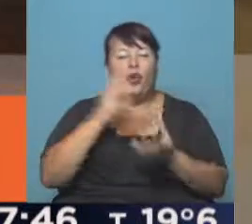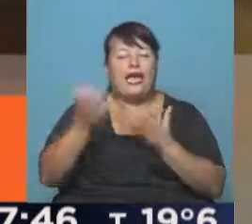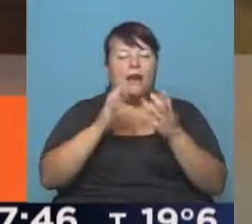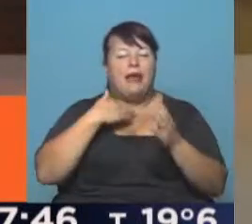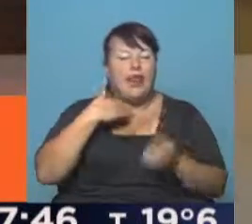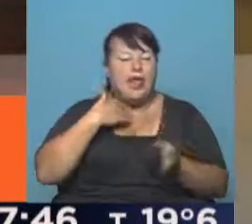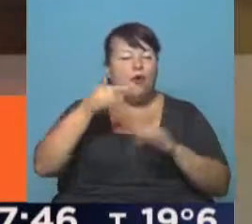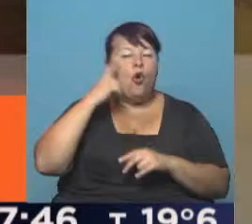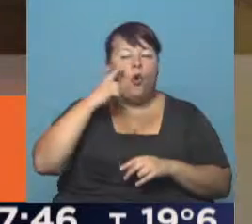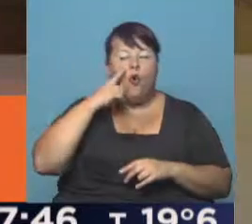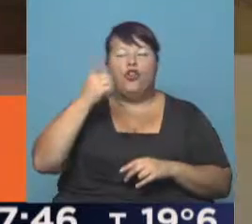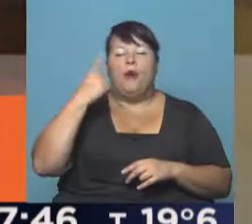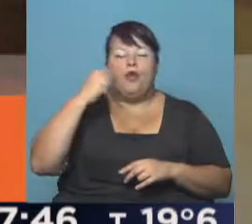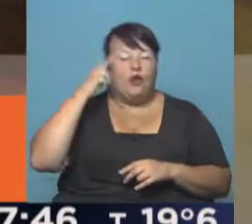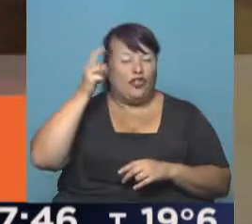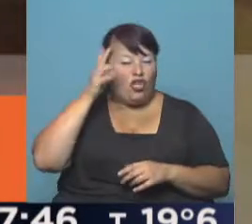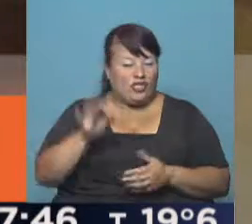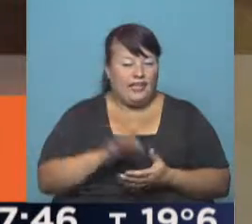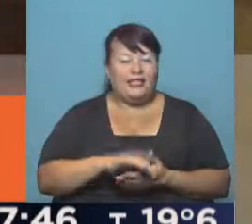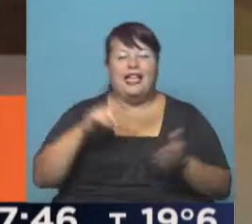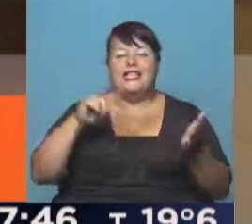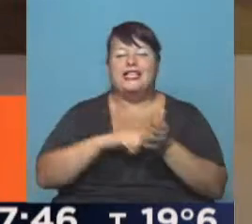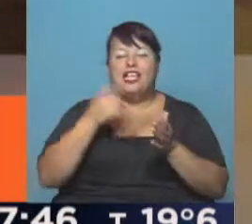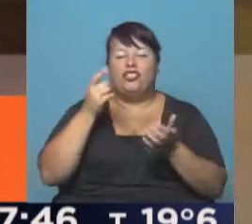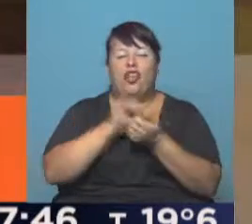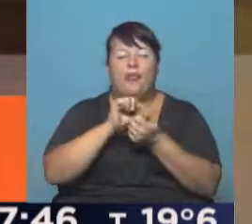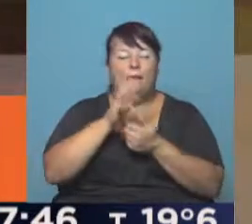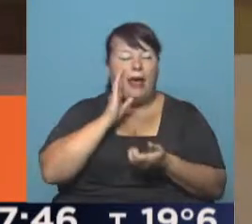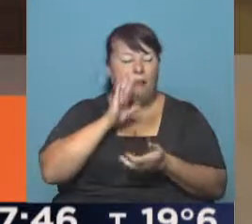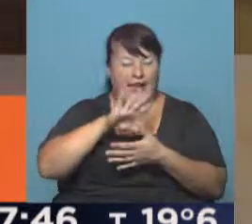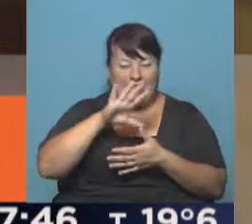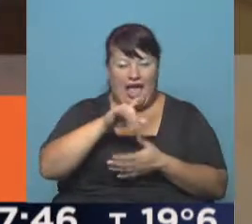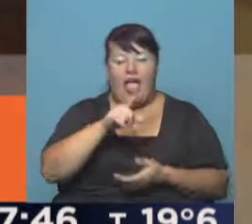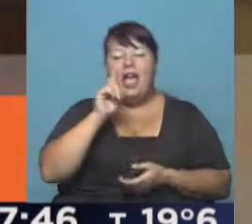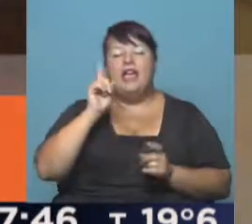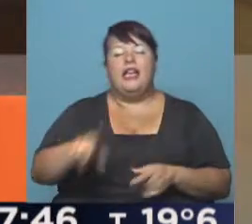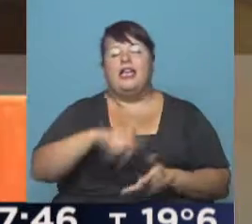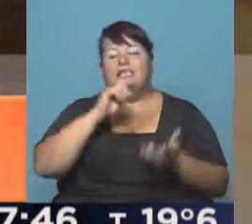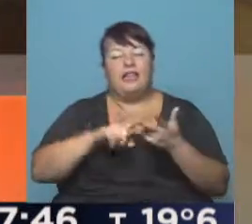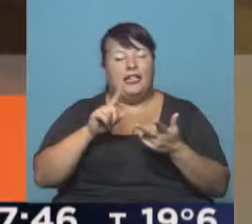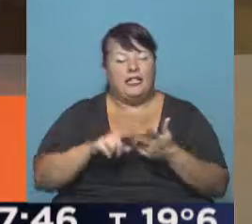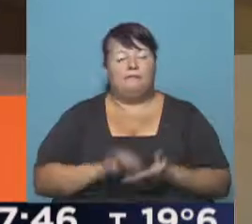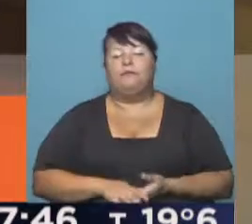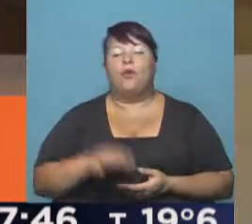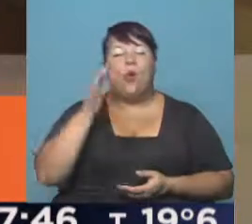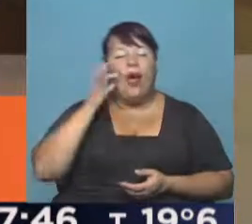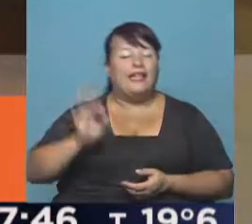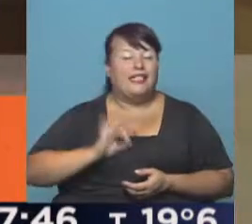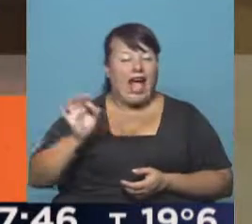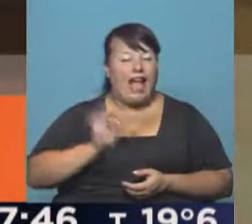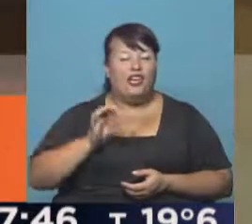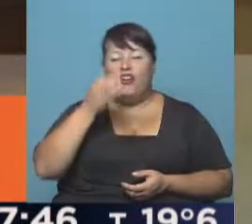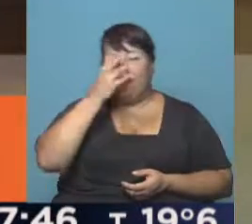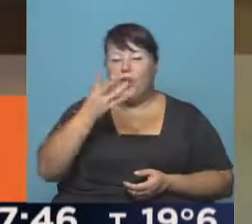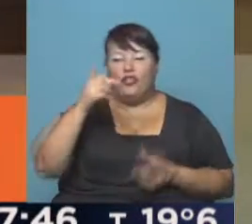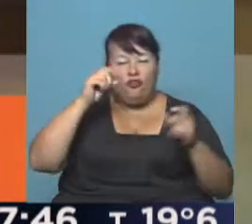libros ocurrida en junio de 1980 en el Centro Editorial para América Latina. Y la tercera se llama 40 años en